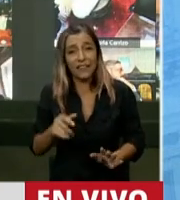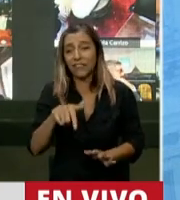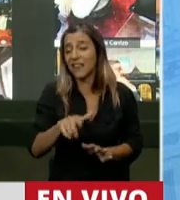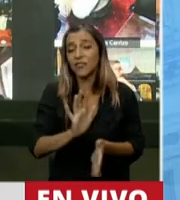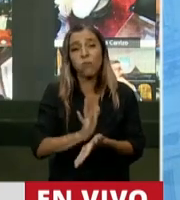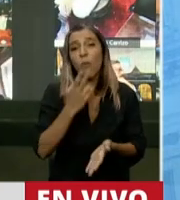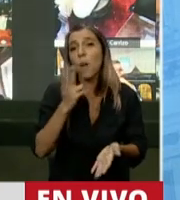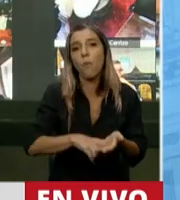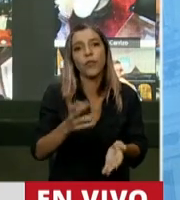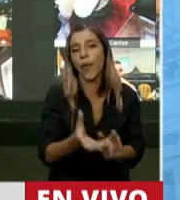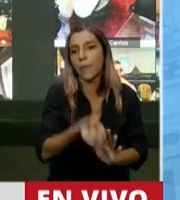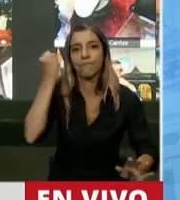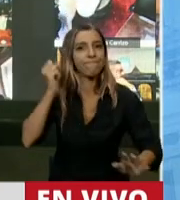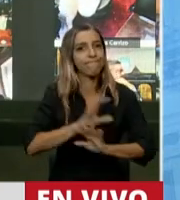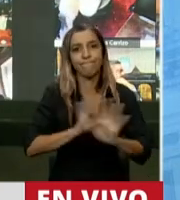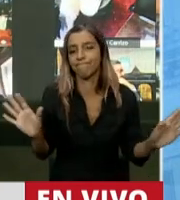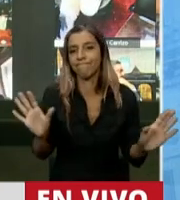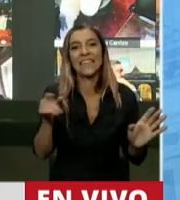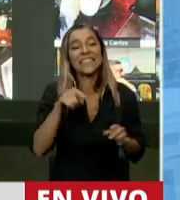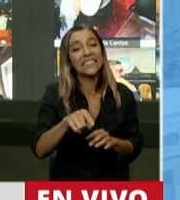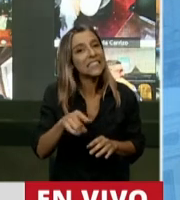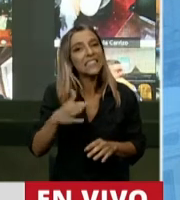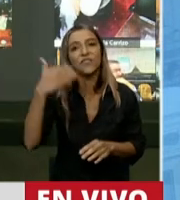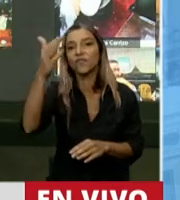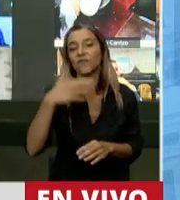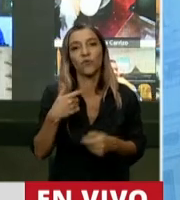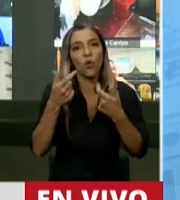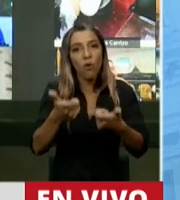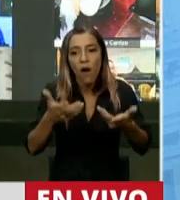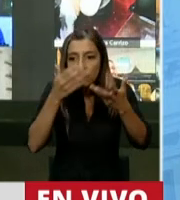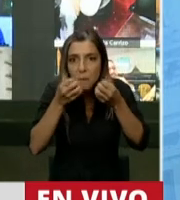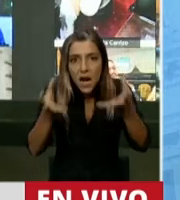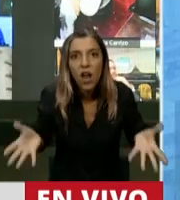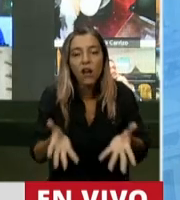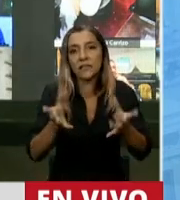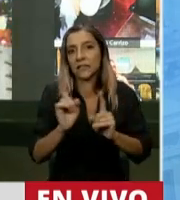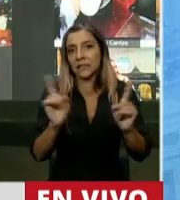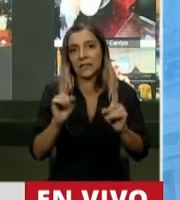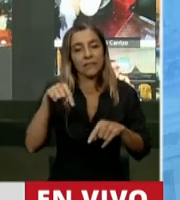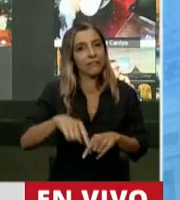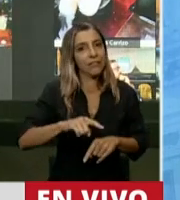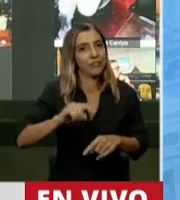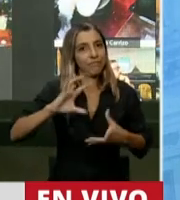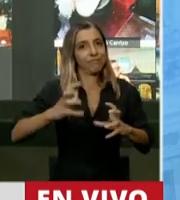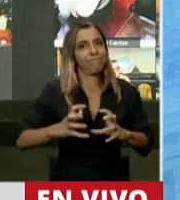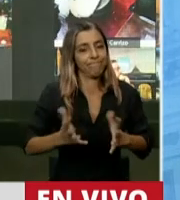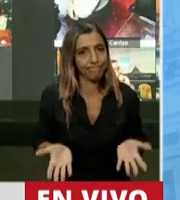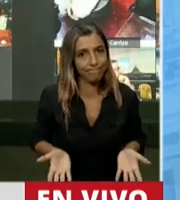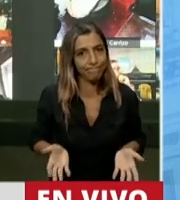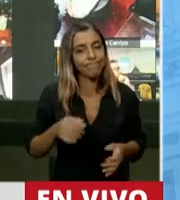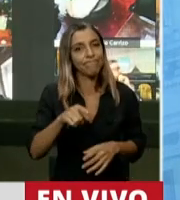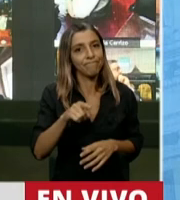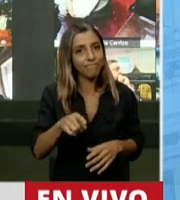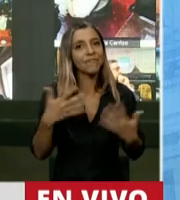fundamentalmente es una muy mala señal hacia el futuro. Es una señal que desalienta, es una